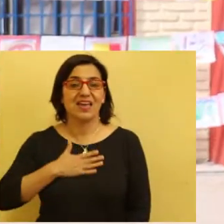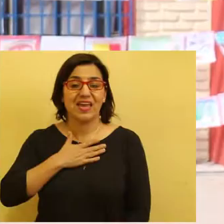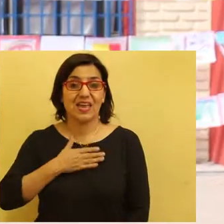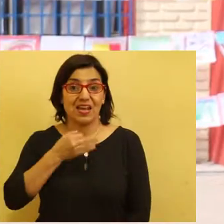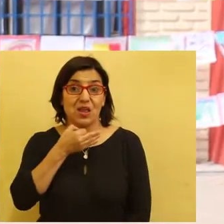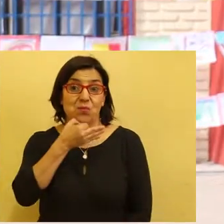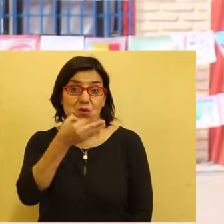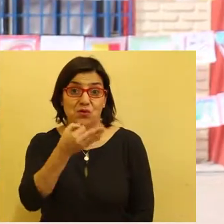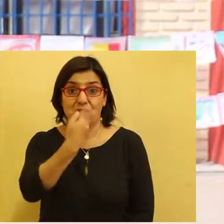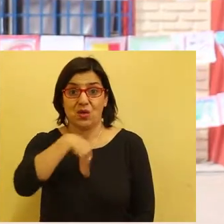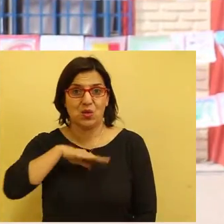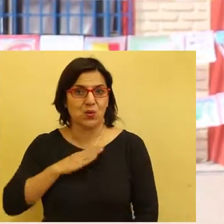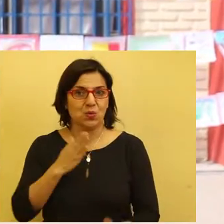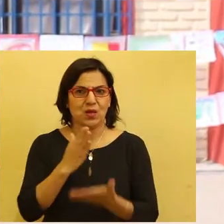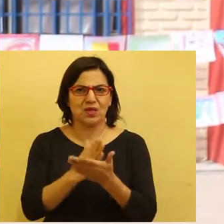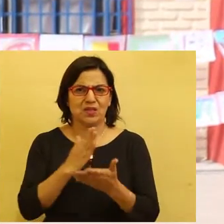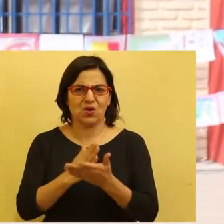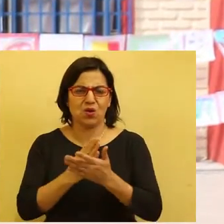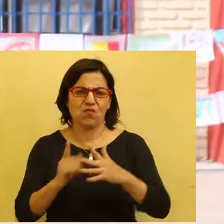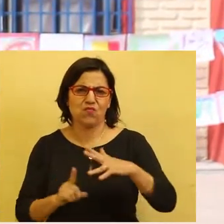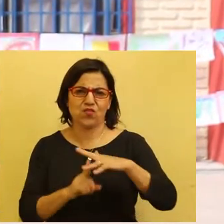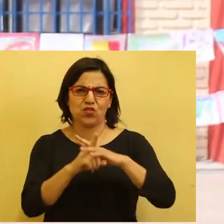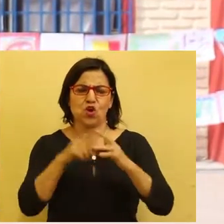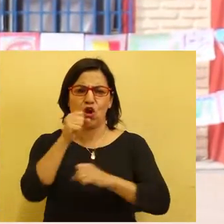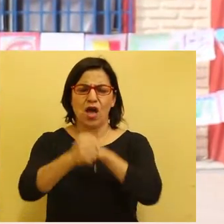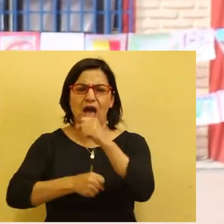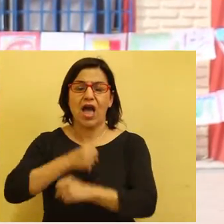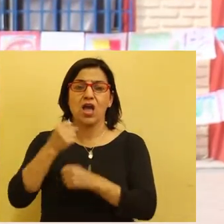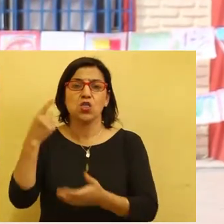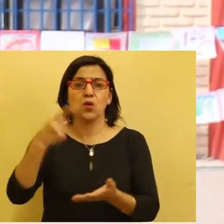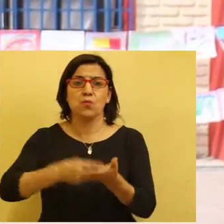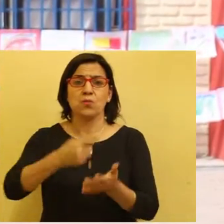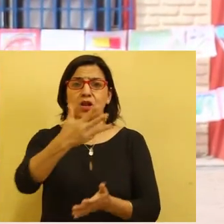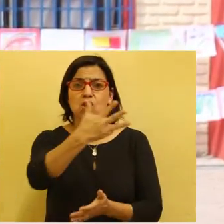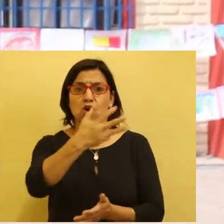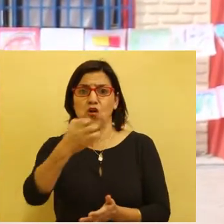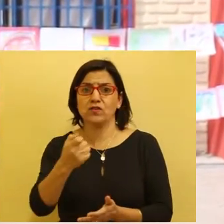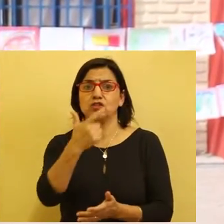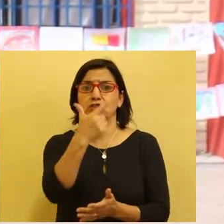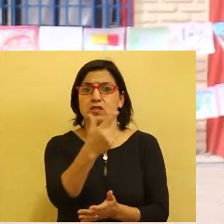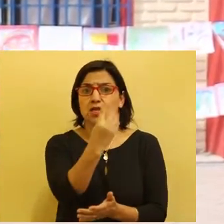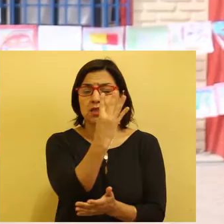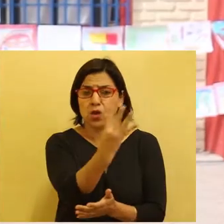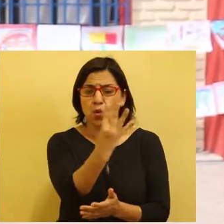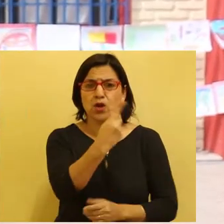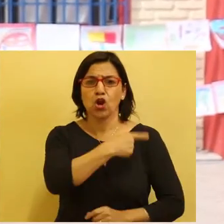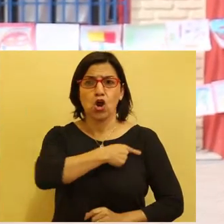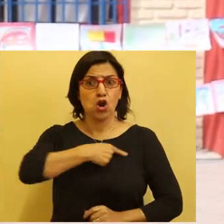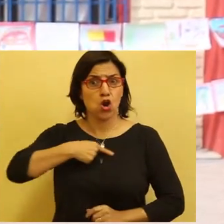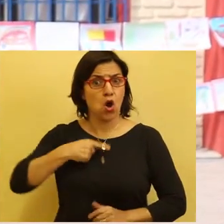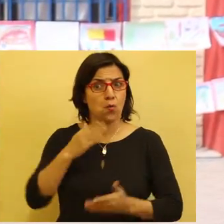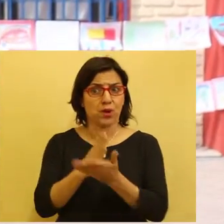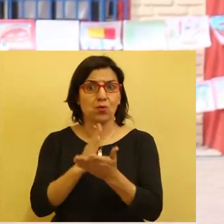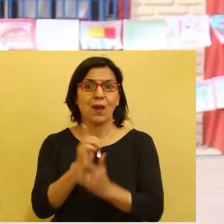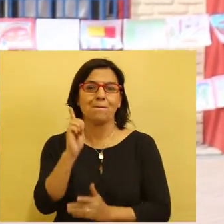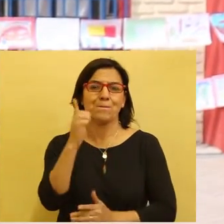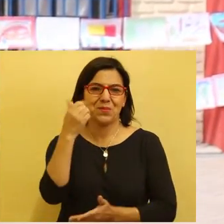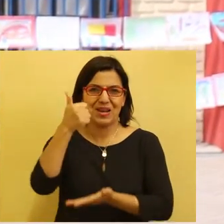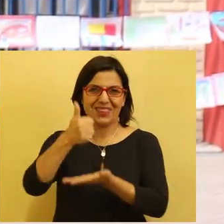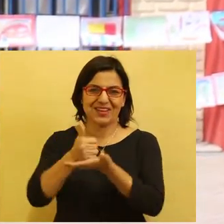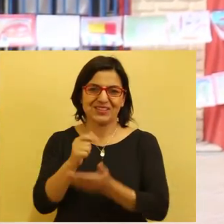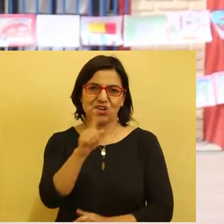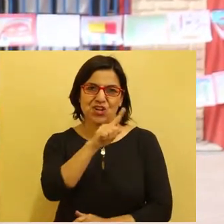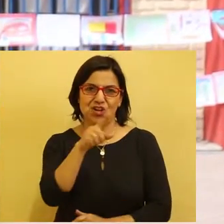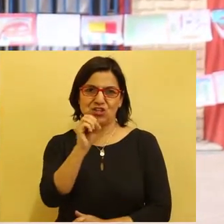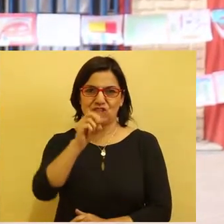Queremos contar que nuestra escuela se fundó en el año 1974 y que lleva el nombre de su primera